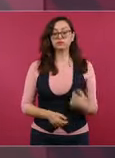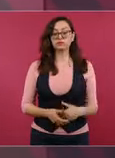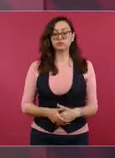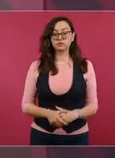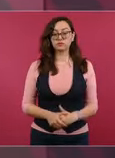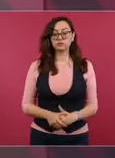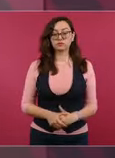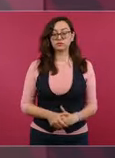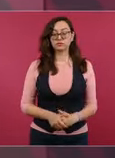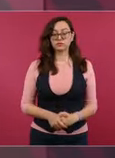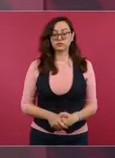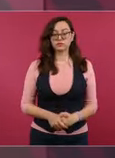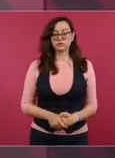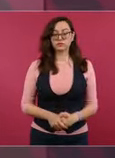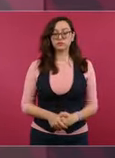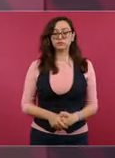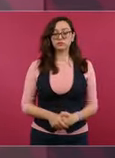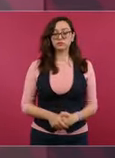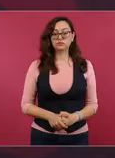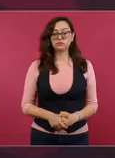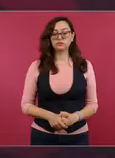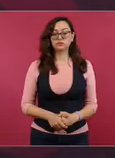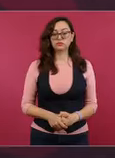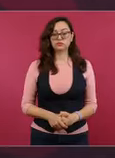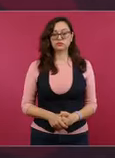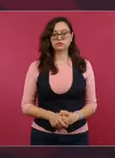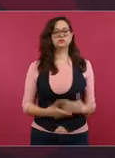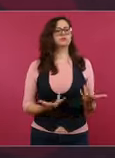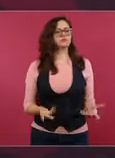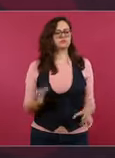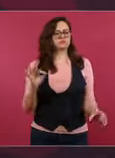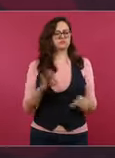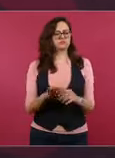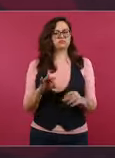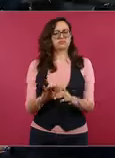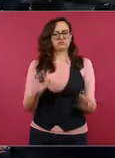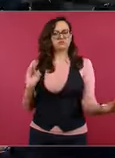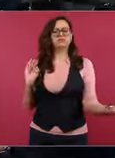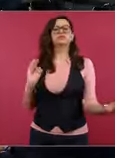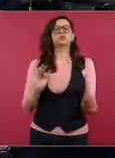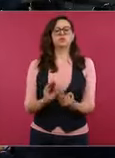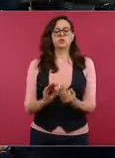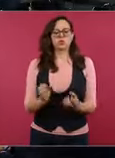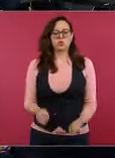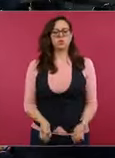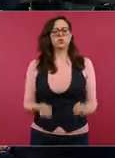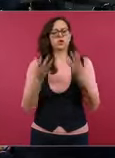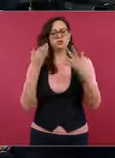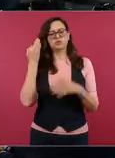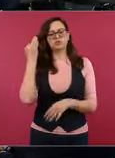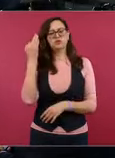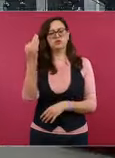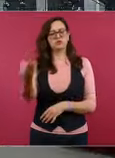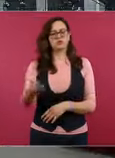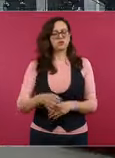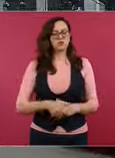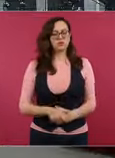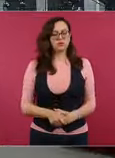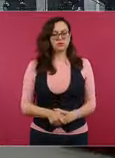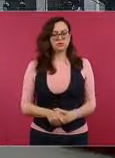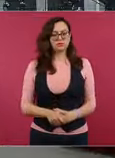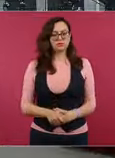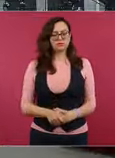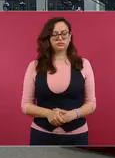¿Cuánto falta ya para la elección? ¿Cuántos días?